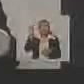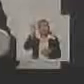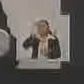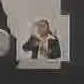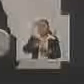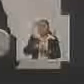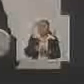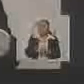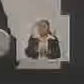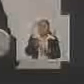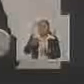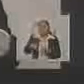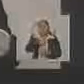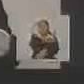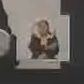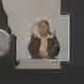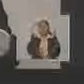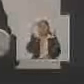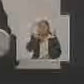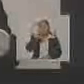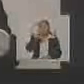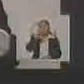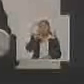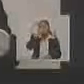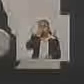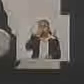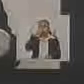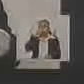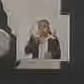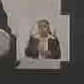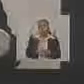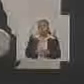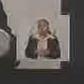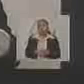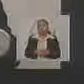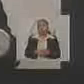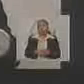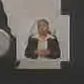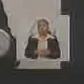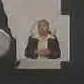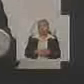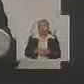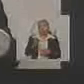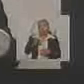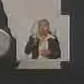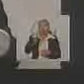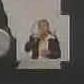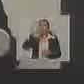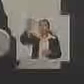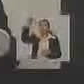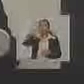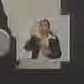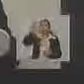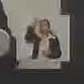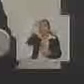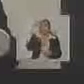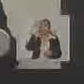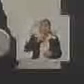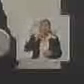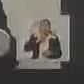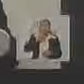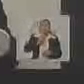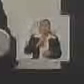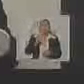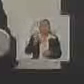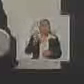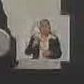Acción Nacional en Benito Juárez. No es contratar a mujeres por su capacidad, sino por su